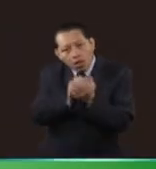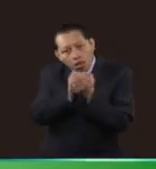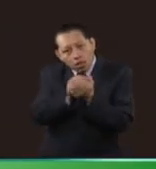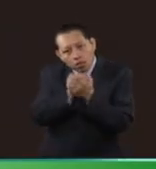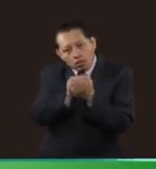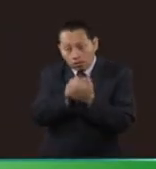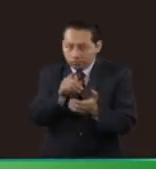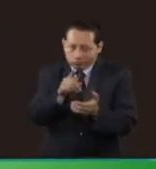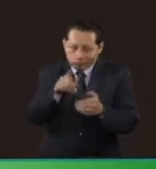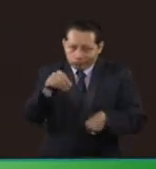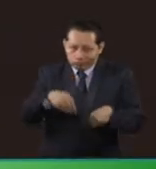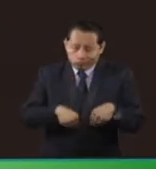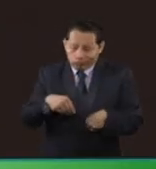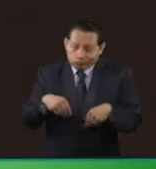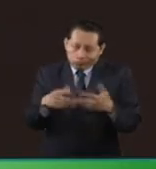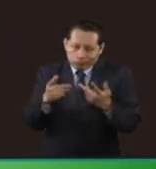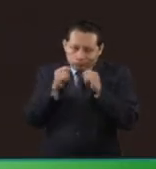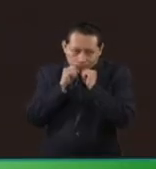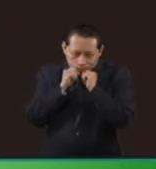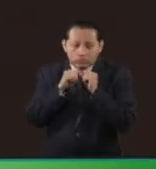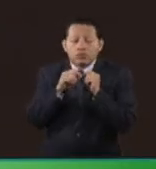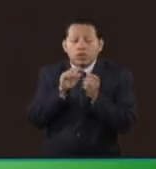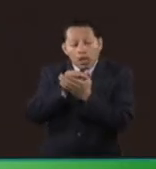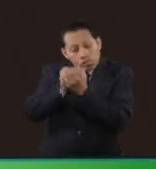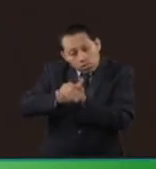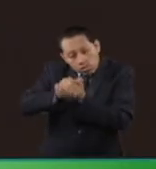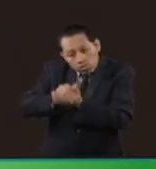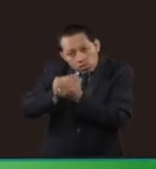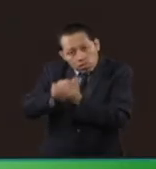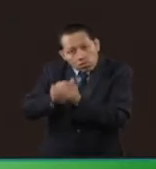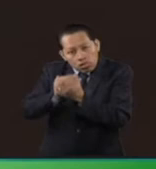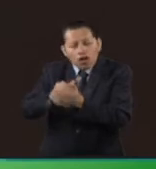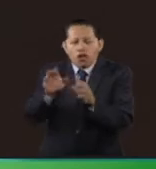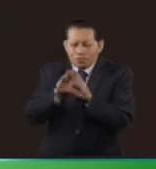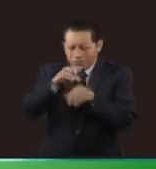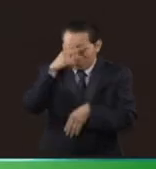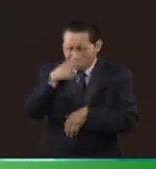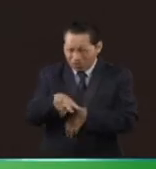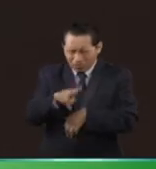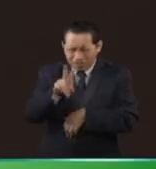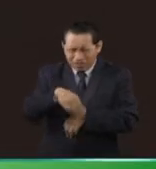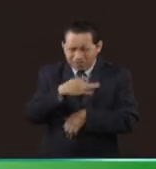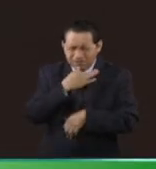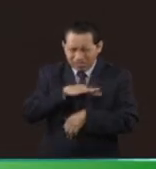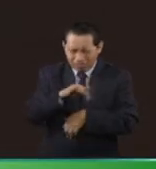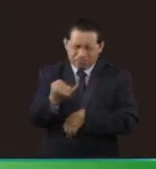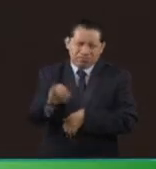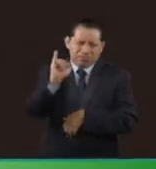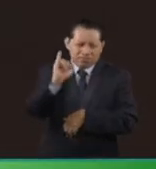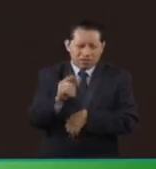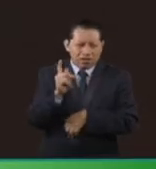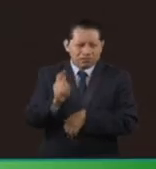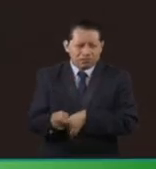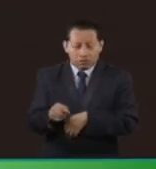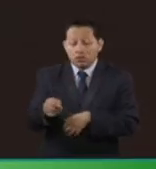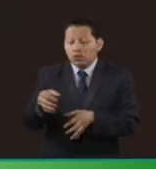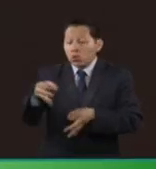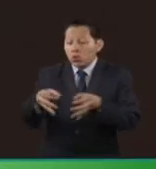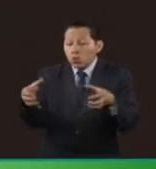no les guste, o rifa, como si México fuera una kermés, fue una verdadera exterminio a la